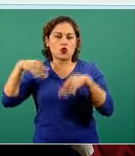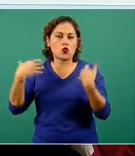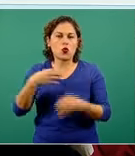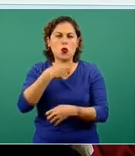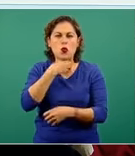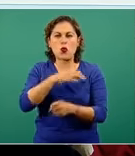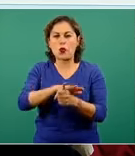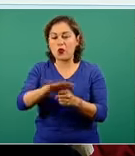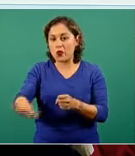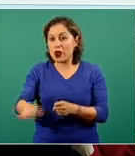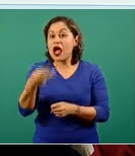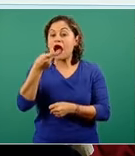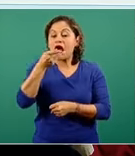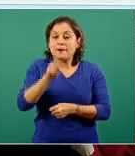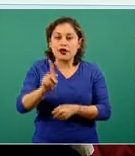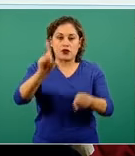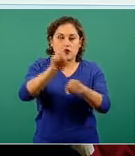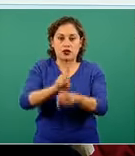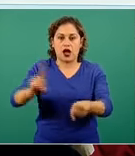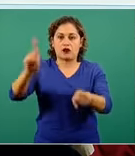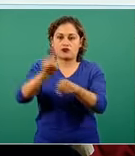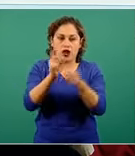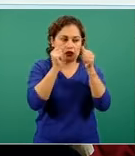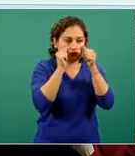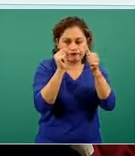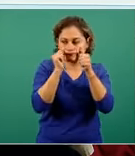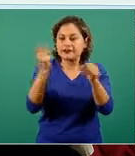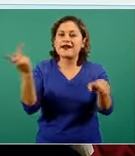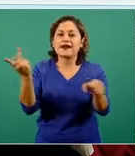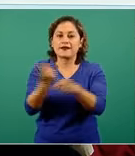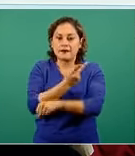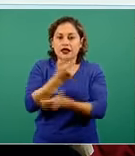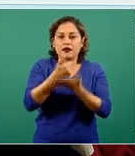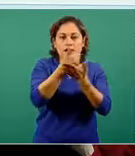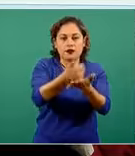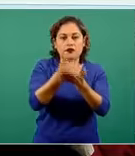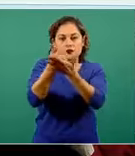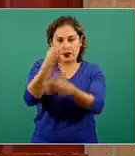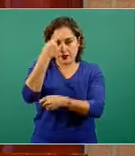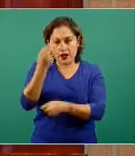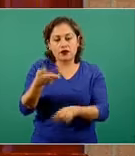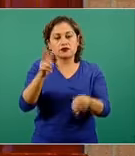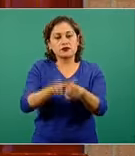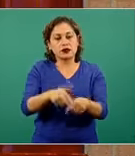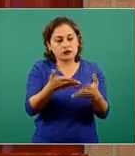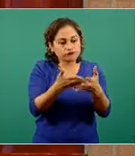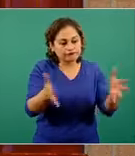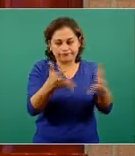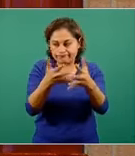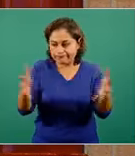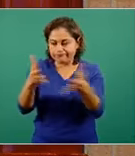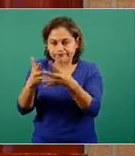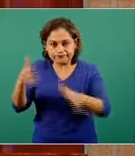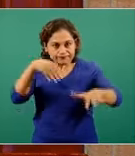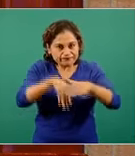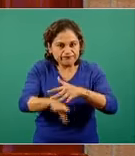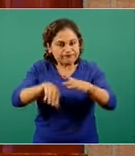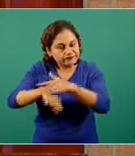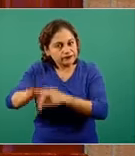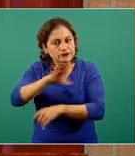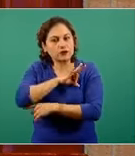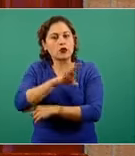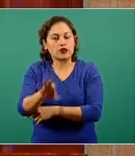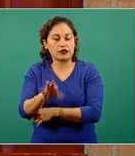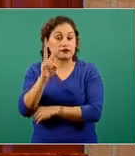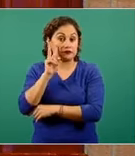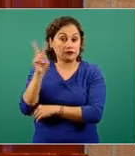están implementando para poder activar y tener listas más camas de este tipo, vemos que la ocupación se ha mantenido